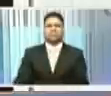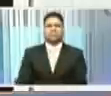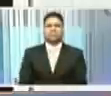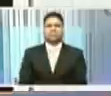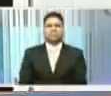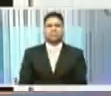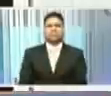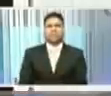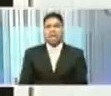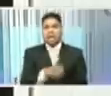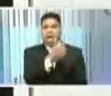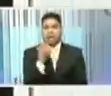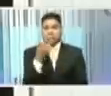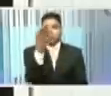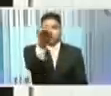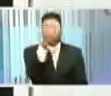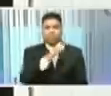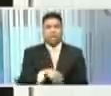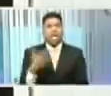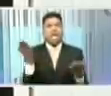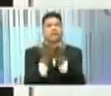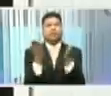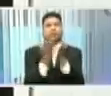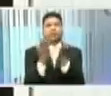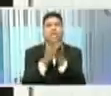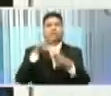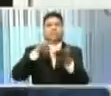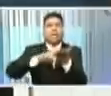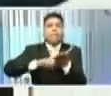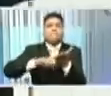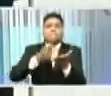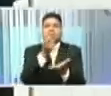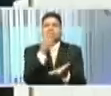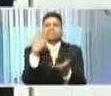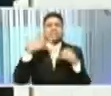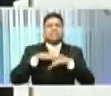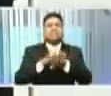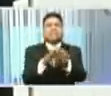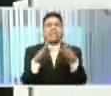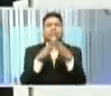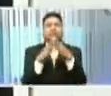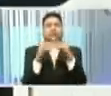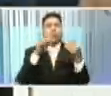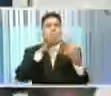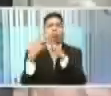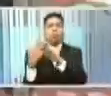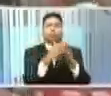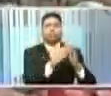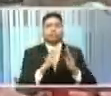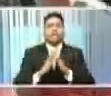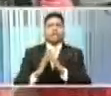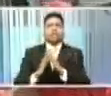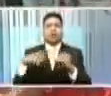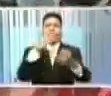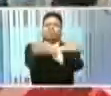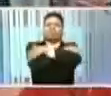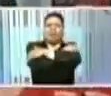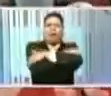ahí están los estudiantes de la medicina integral comunitaria. Un abrazo.